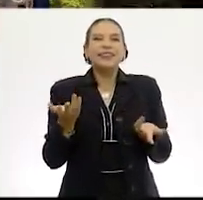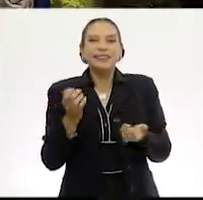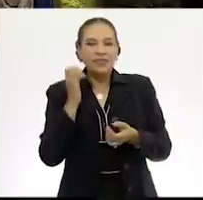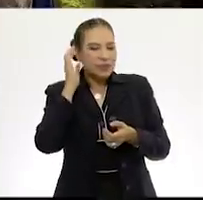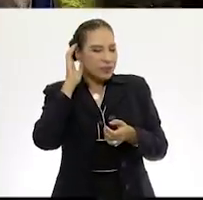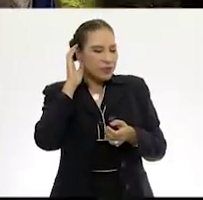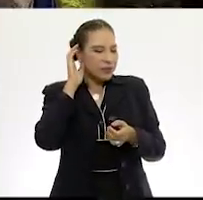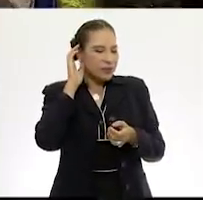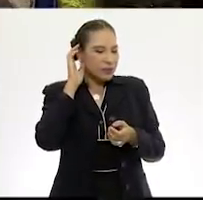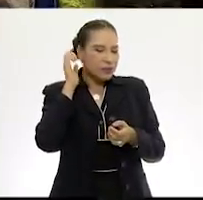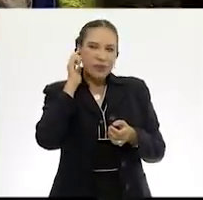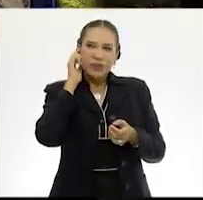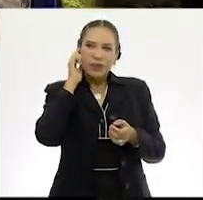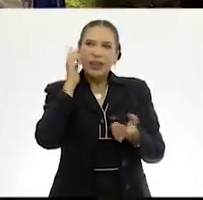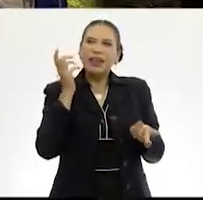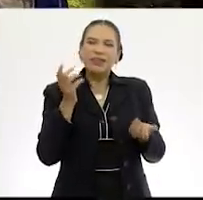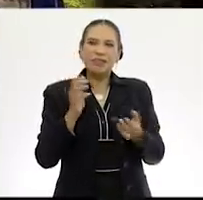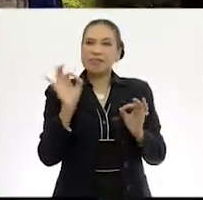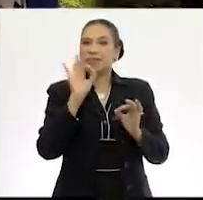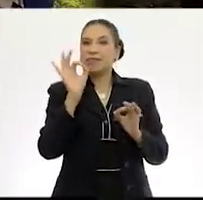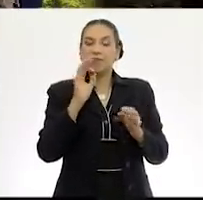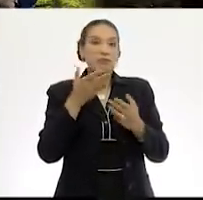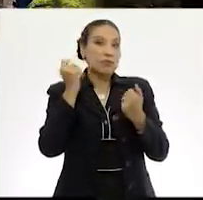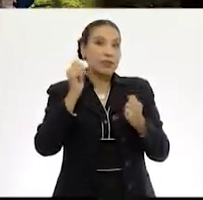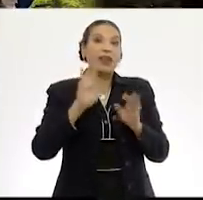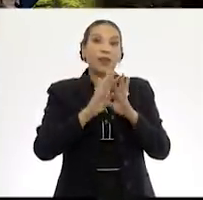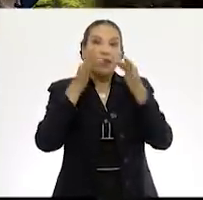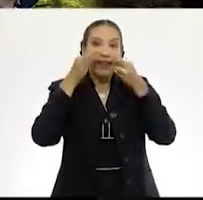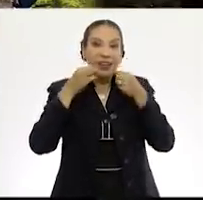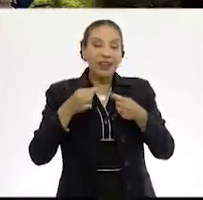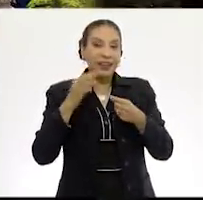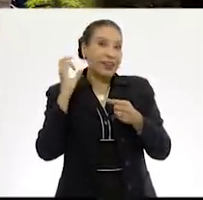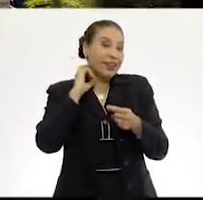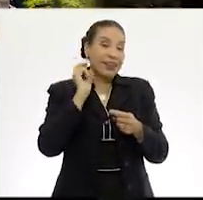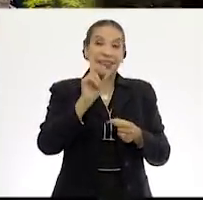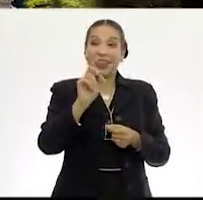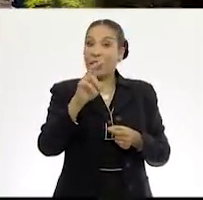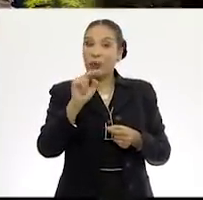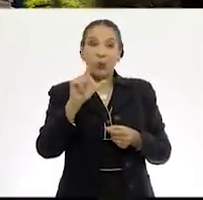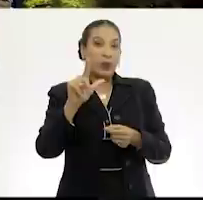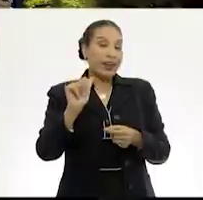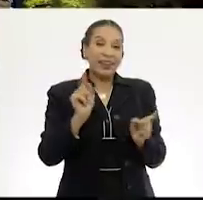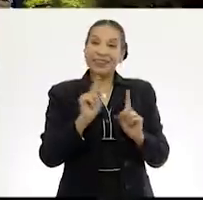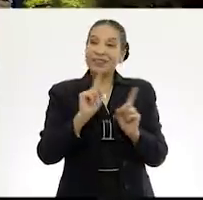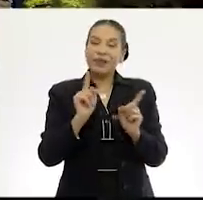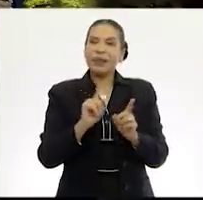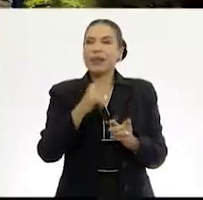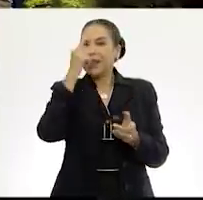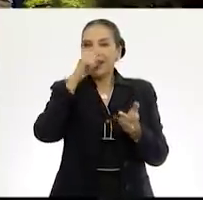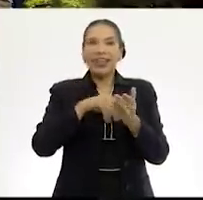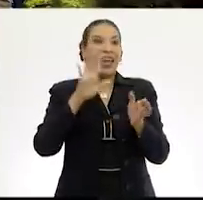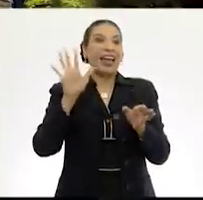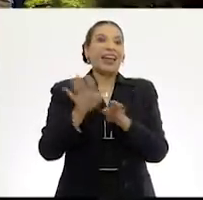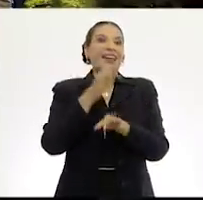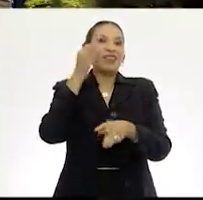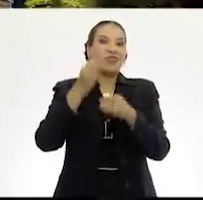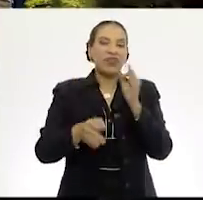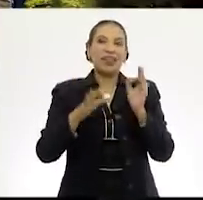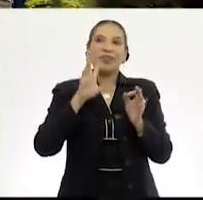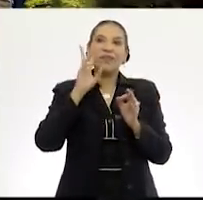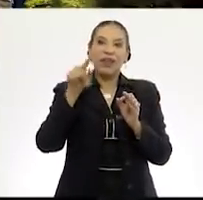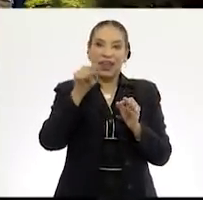¿Qué será? ¡Ay! ¡Mientras no sea el Conde Drácula! ¡No! Genial. Creo que por fin encontramos a